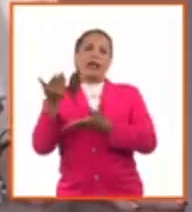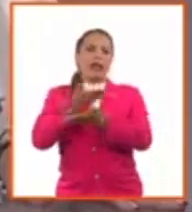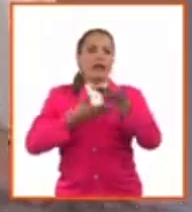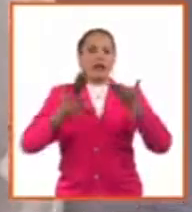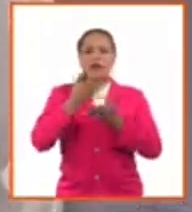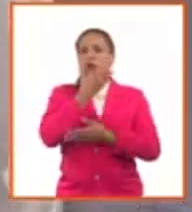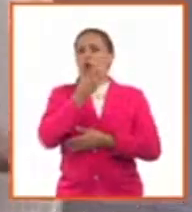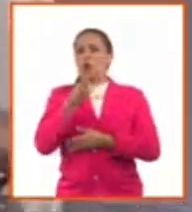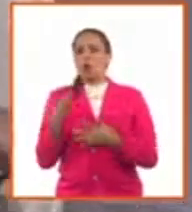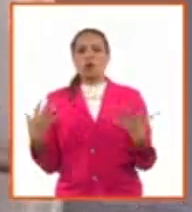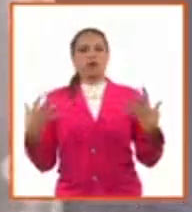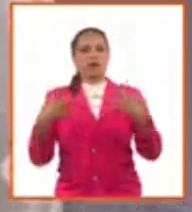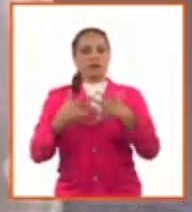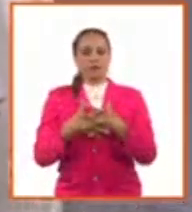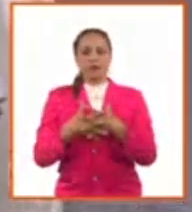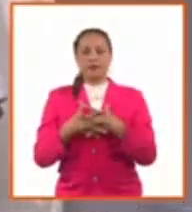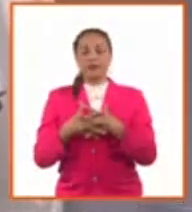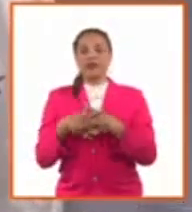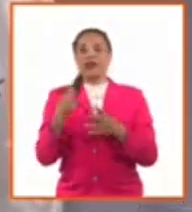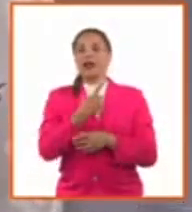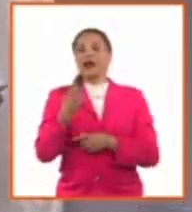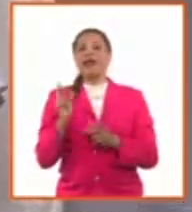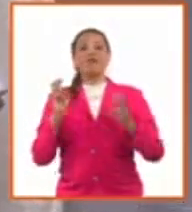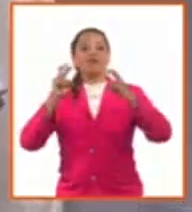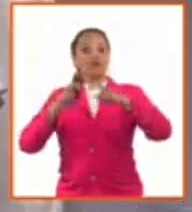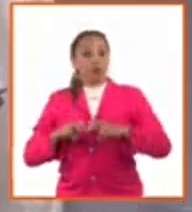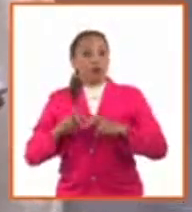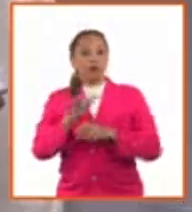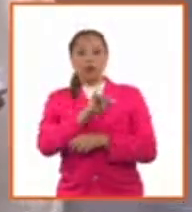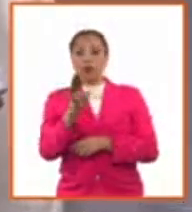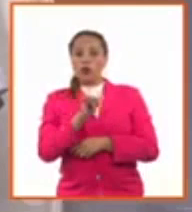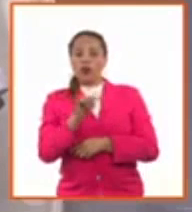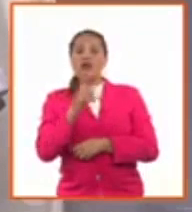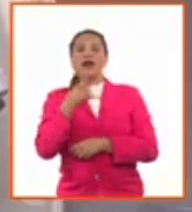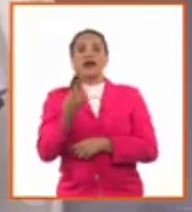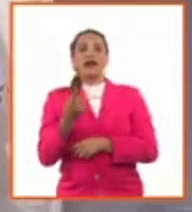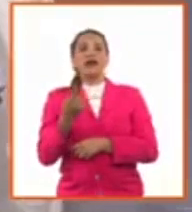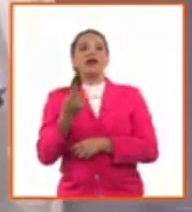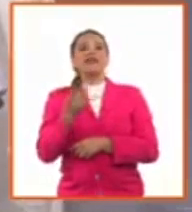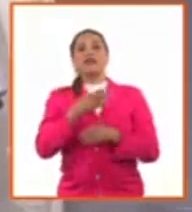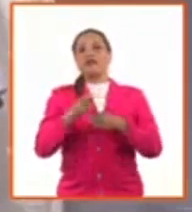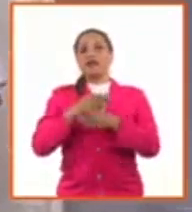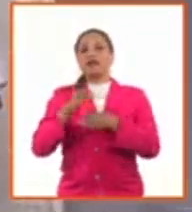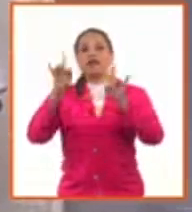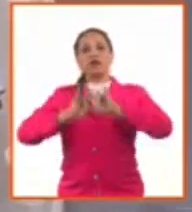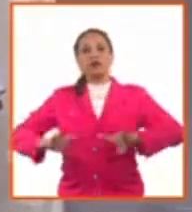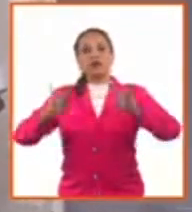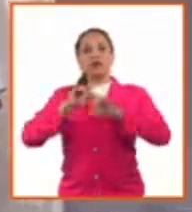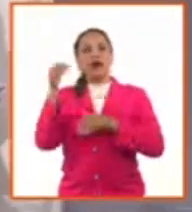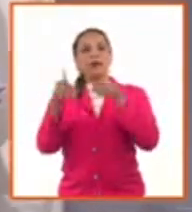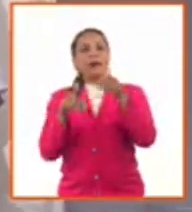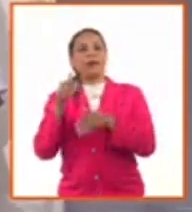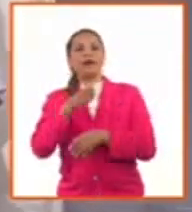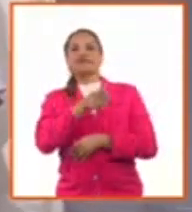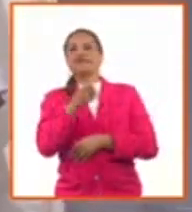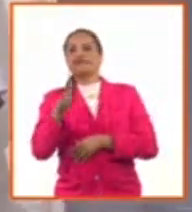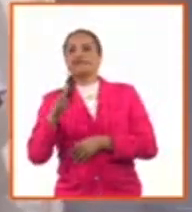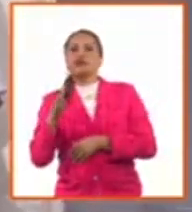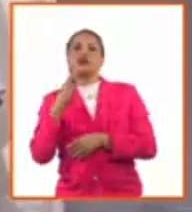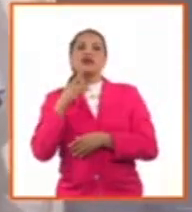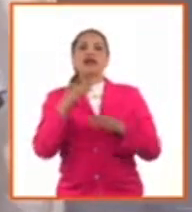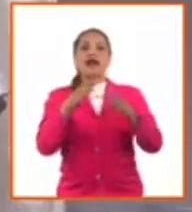nuestros jóvenes universitarios. Cada uno de los encuentros que además ha sostenido en varias universidades del país, ha